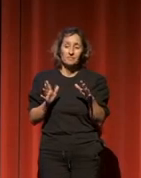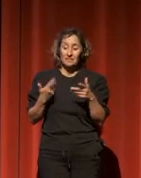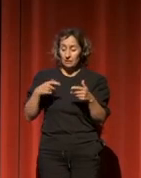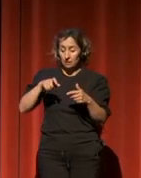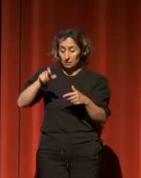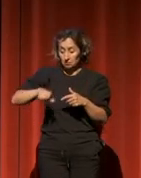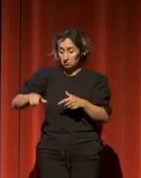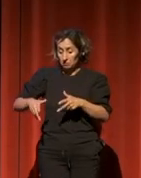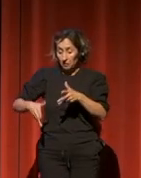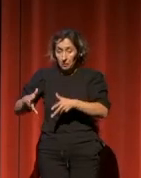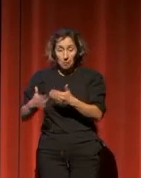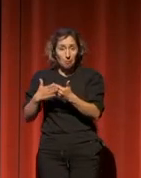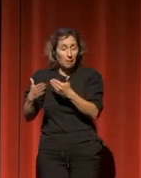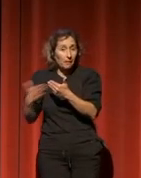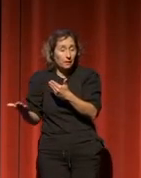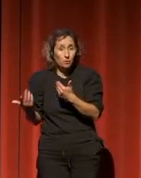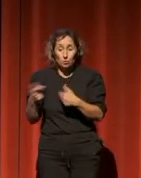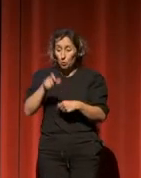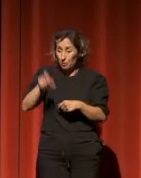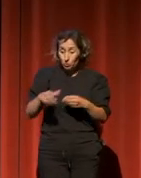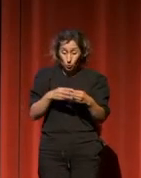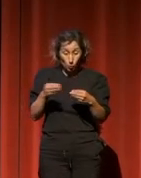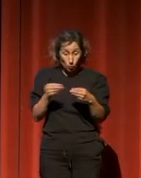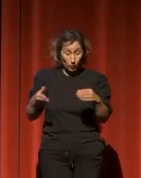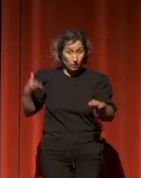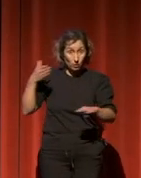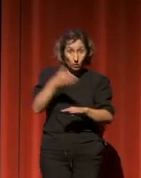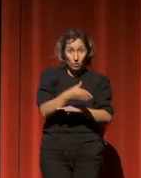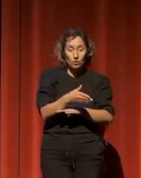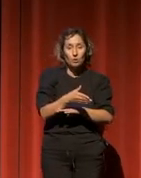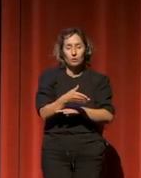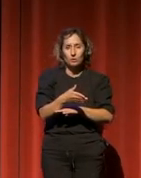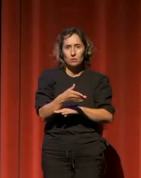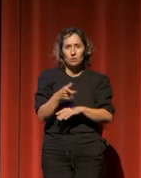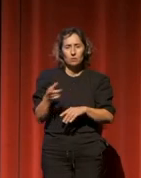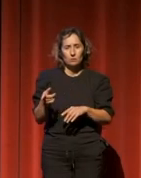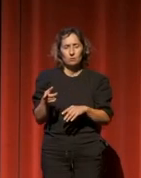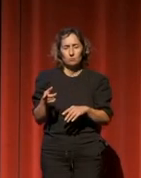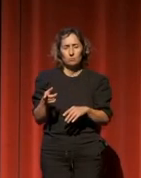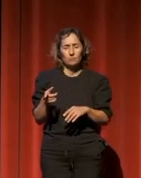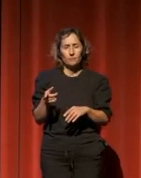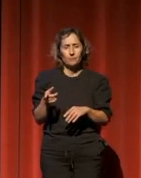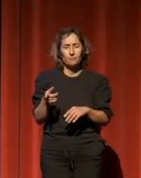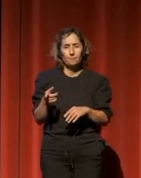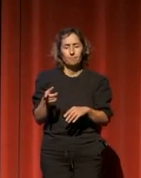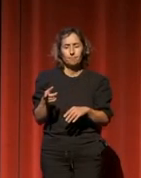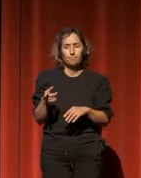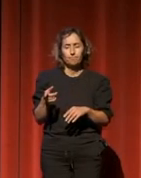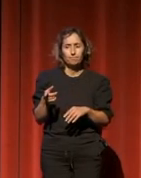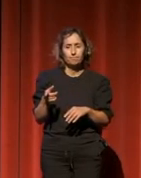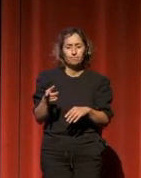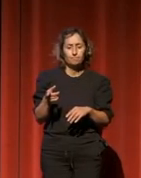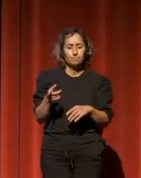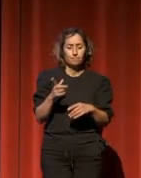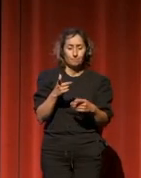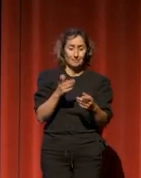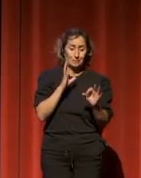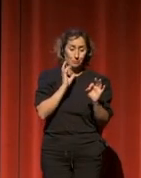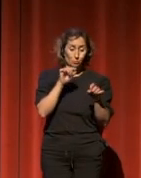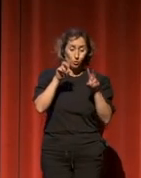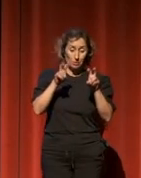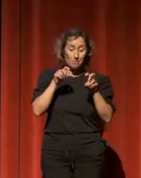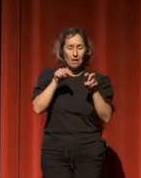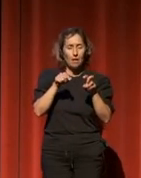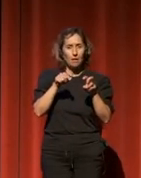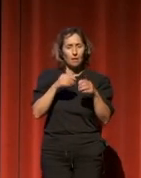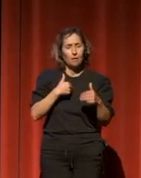ciudadanía o los vecinos o las personas usuarias eh toman una parte activa eh en el desarrollo del